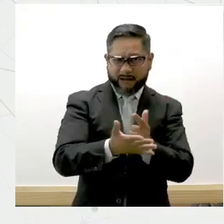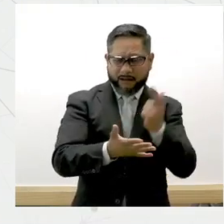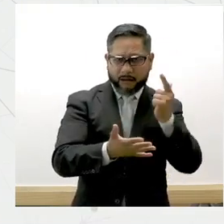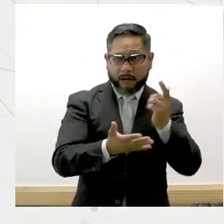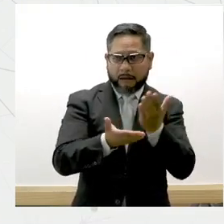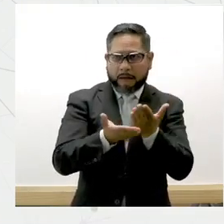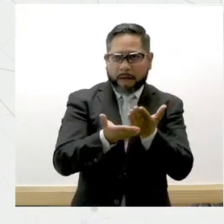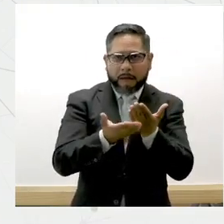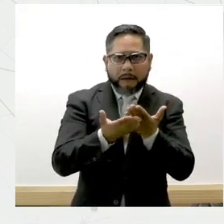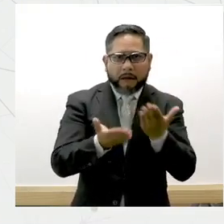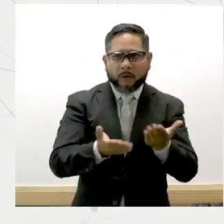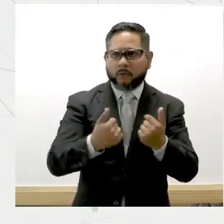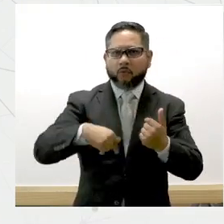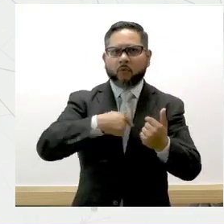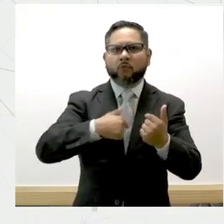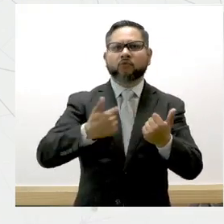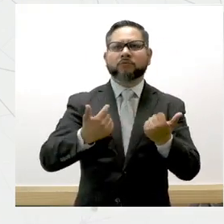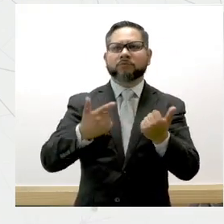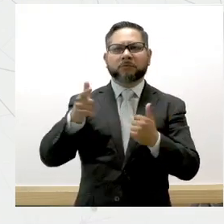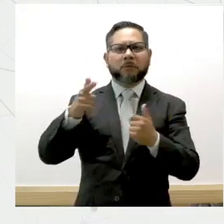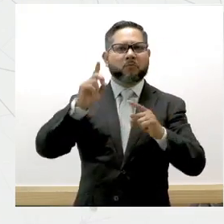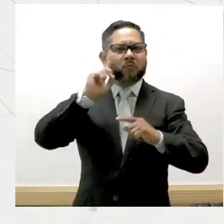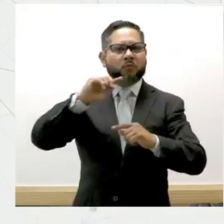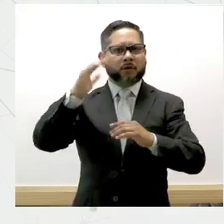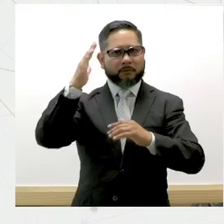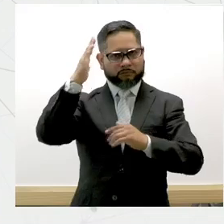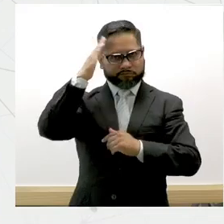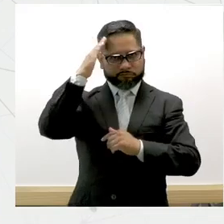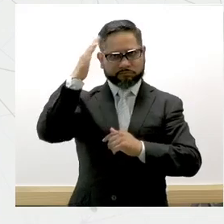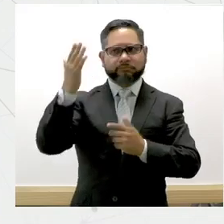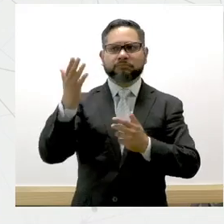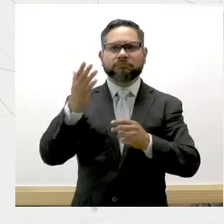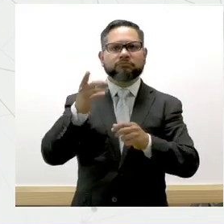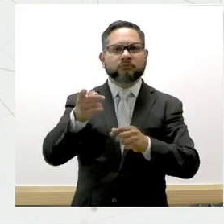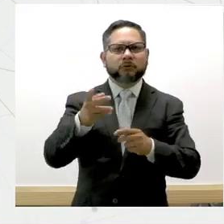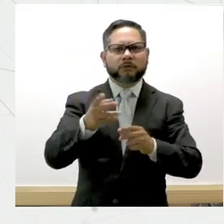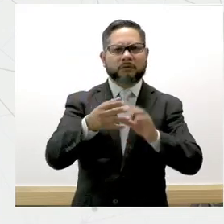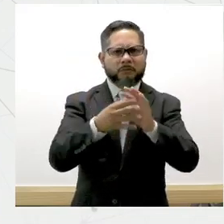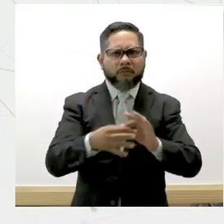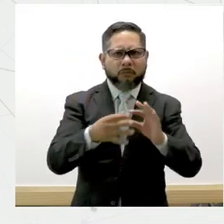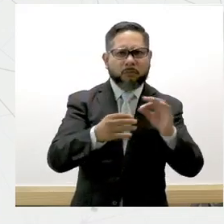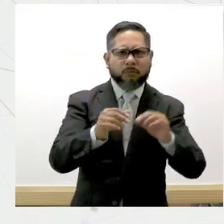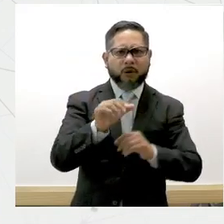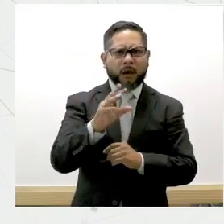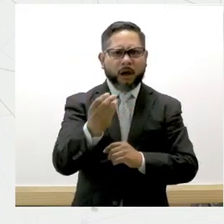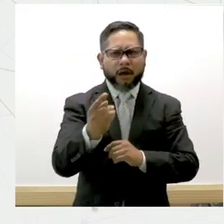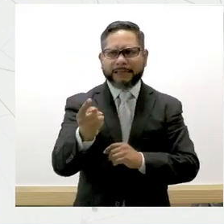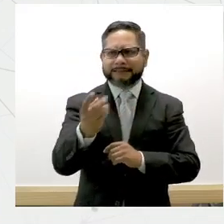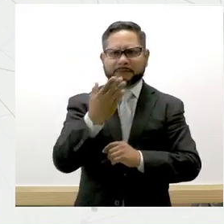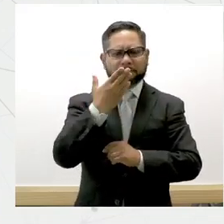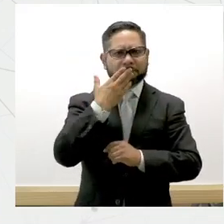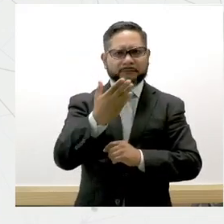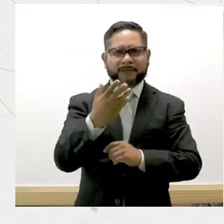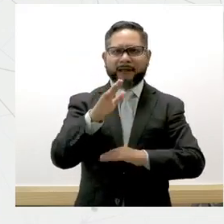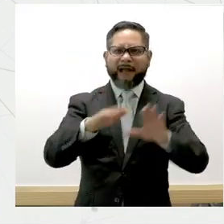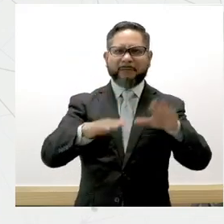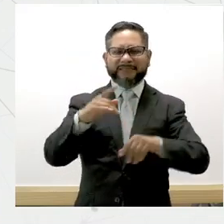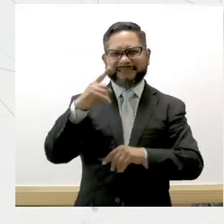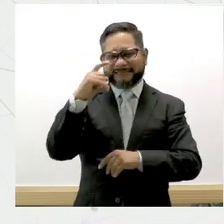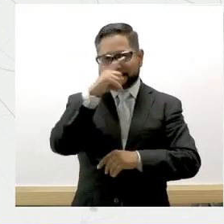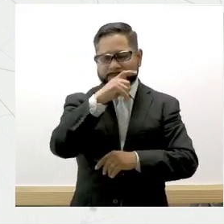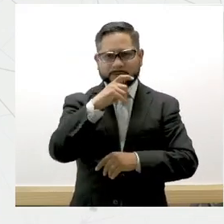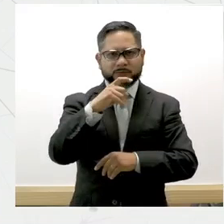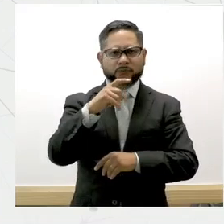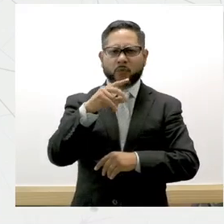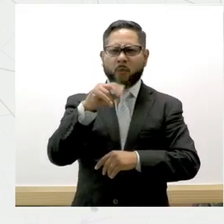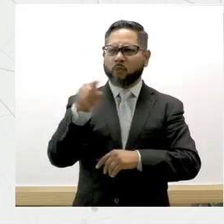en mujeres líderes, mujeres que están ahora mismo en el mundo de la tecnología. Seguro que les cuesta un rato, ¿no? Quienes están al